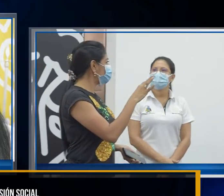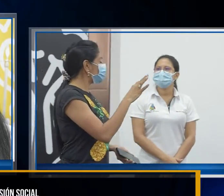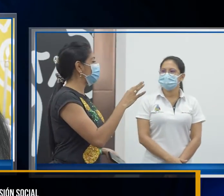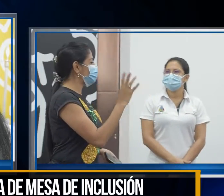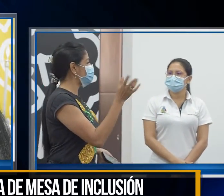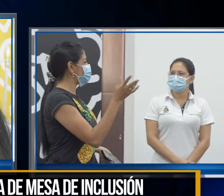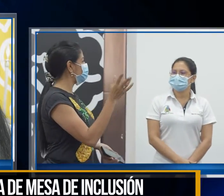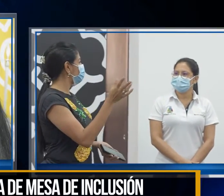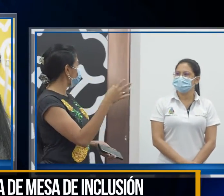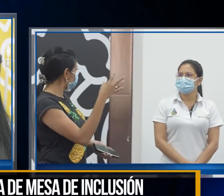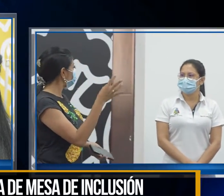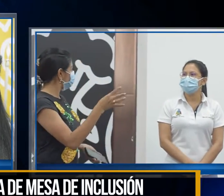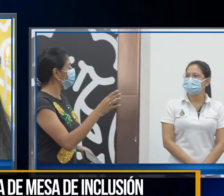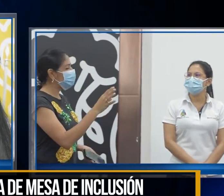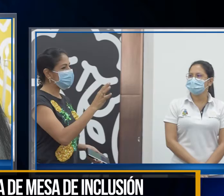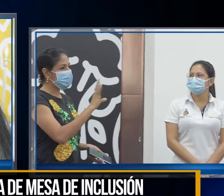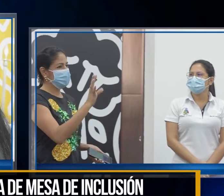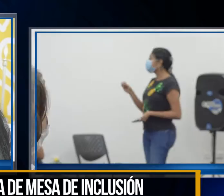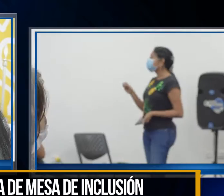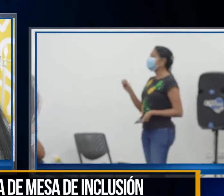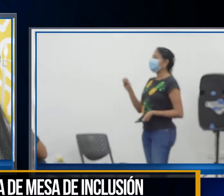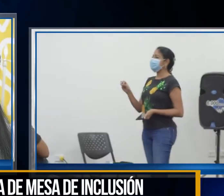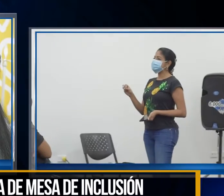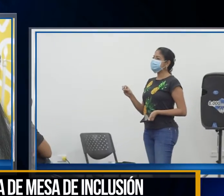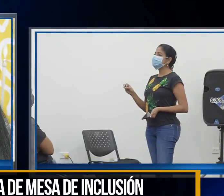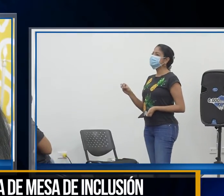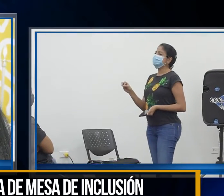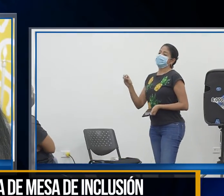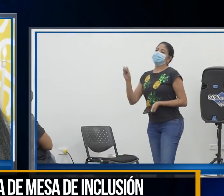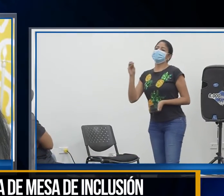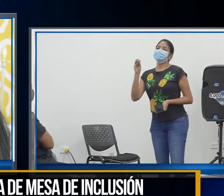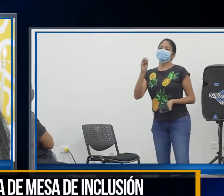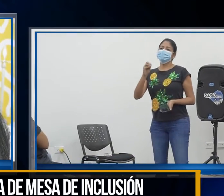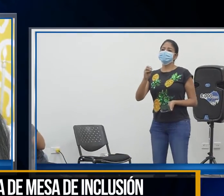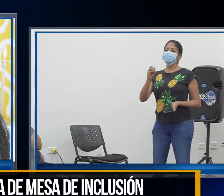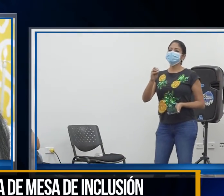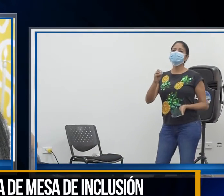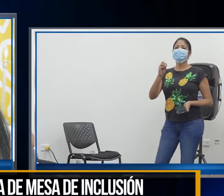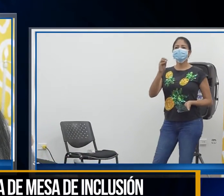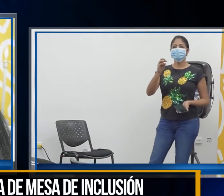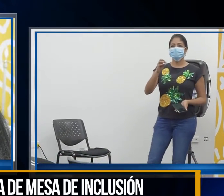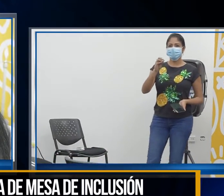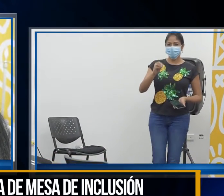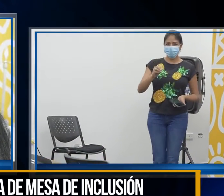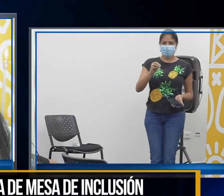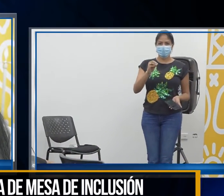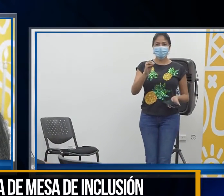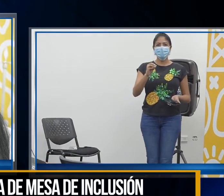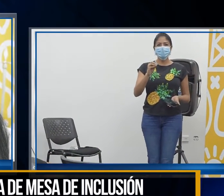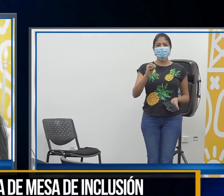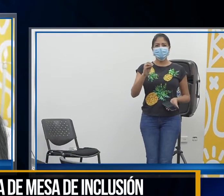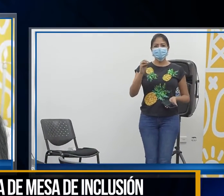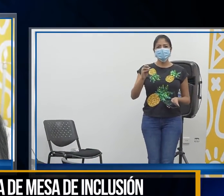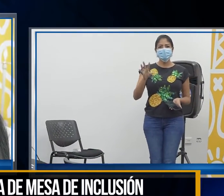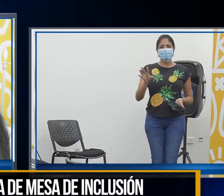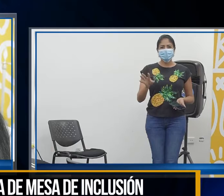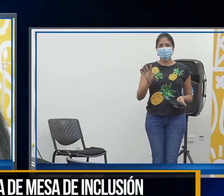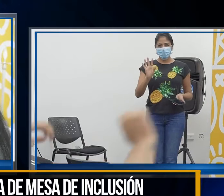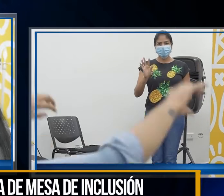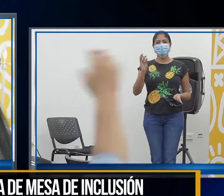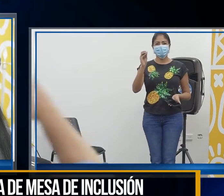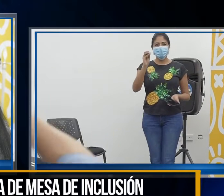mesa LGBTIQ+, con todos sus representantes, y se han definido los lineamientos para